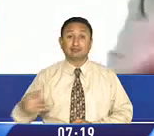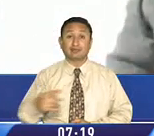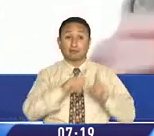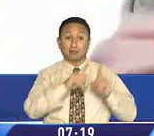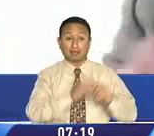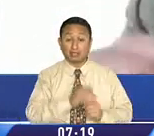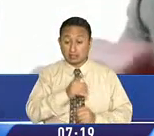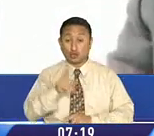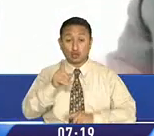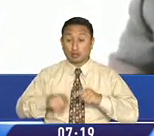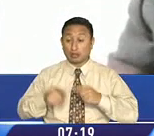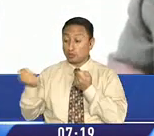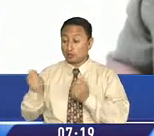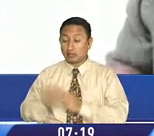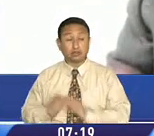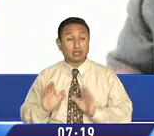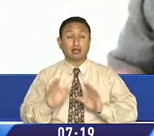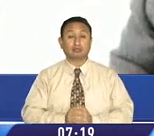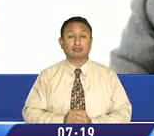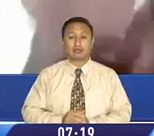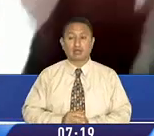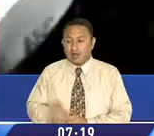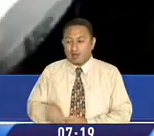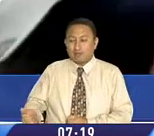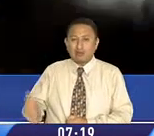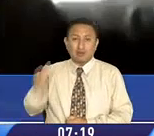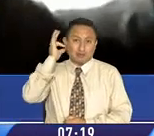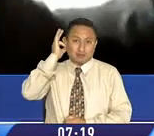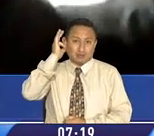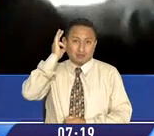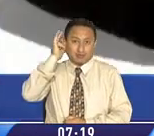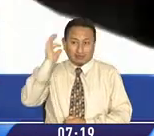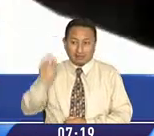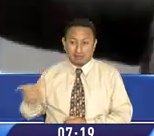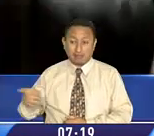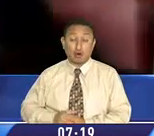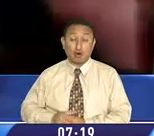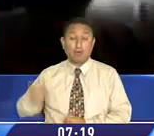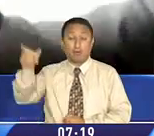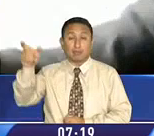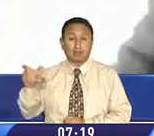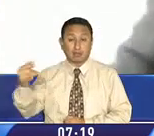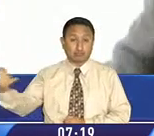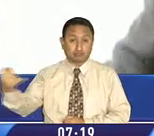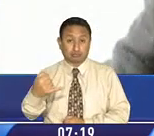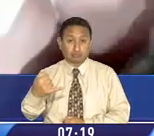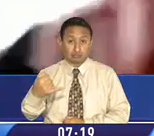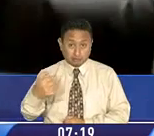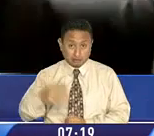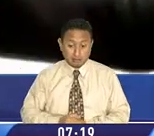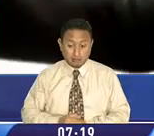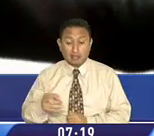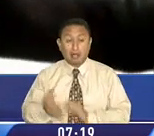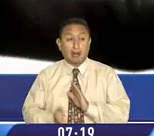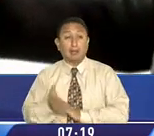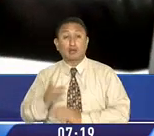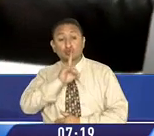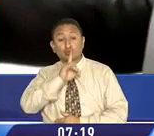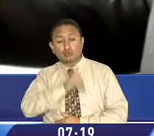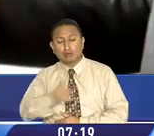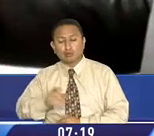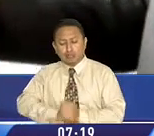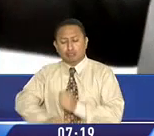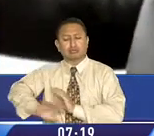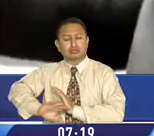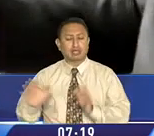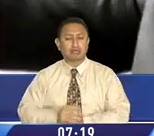tiene nada que decir a nadie. Y el profesor violador, o el violador si no es profesor, le va a llevar y le va a hacer un aborto.